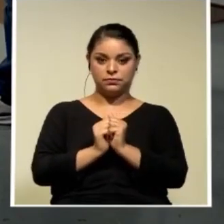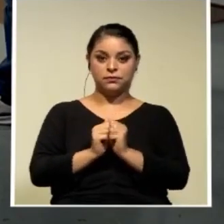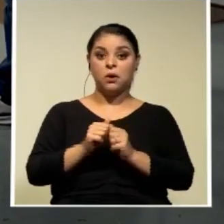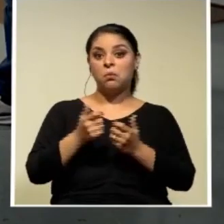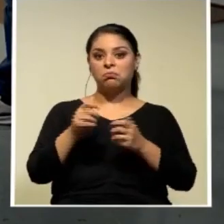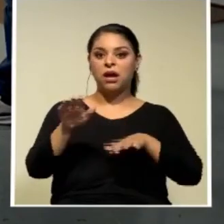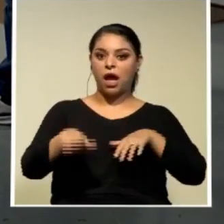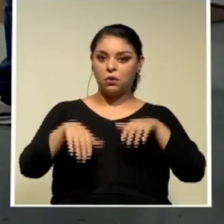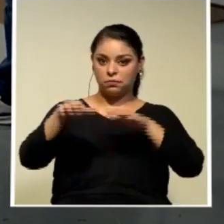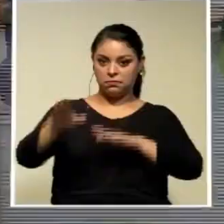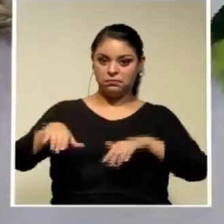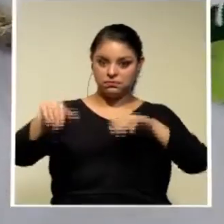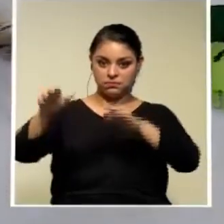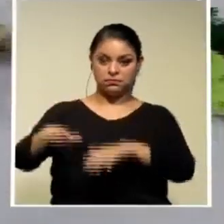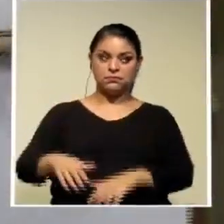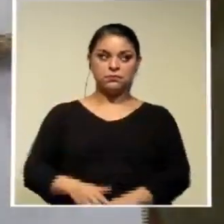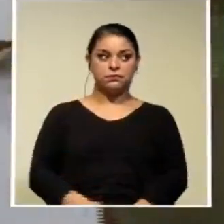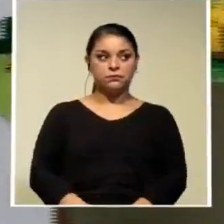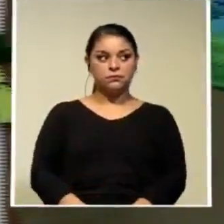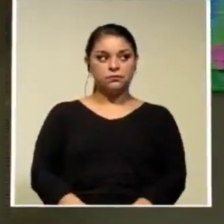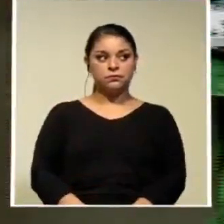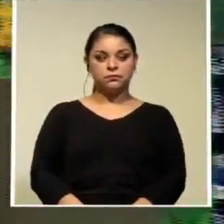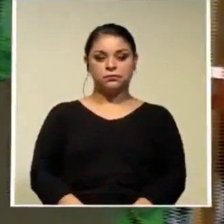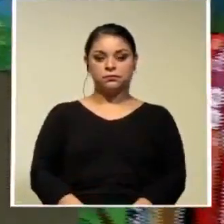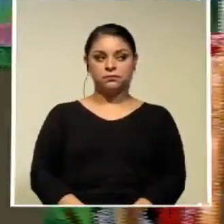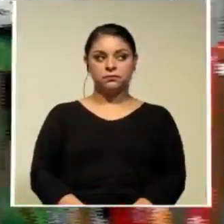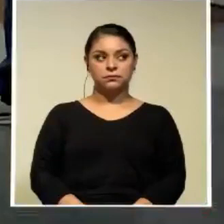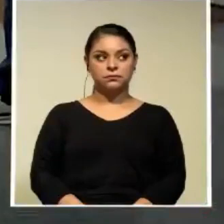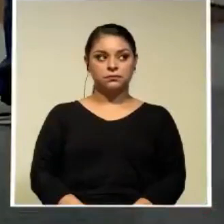galope. Galope otra vez, ¿ok? Galope.